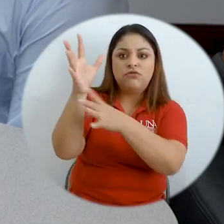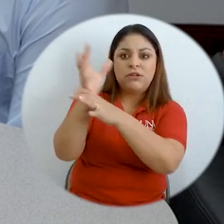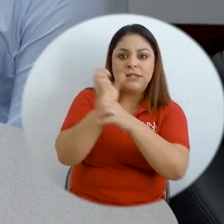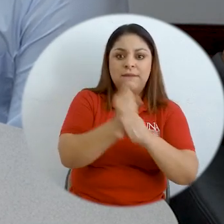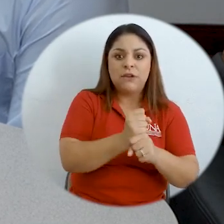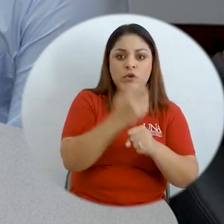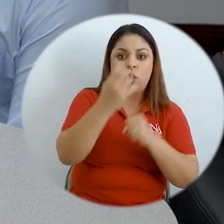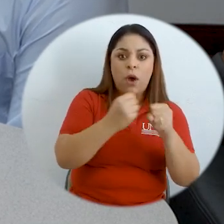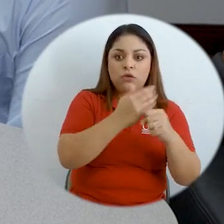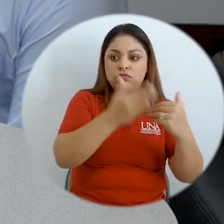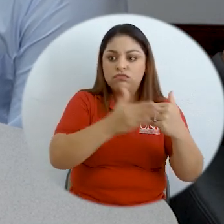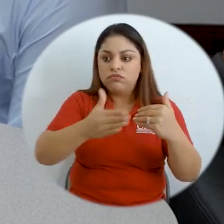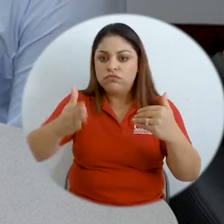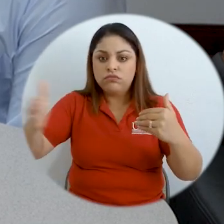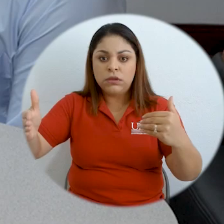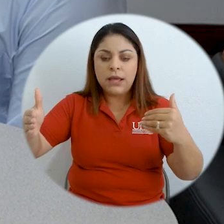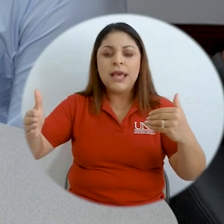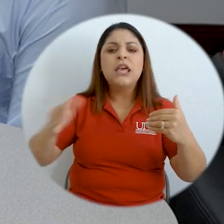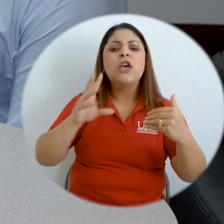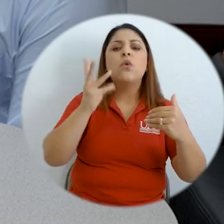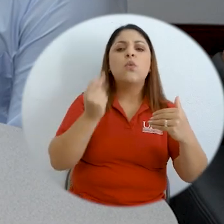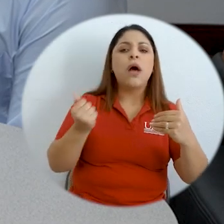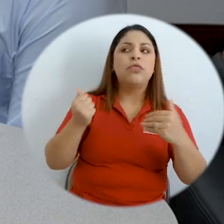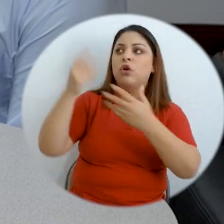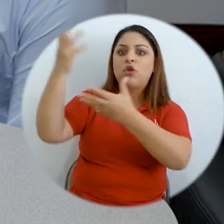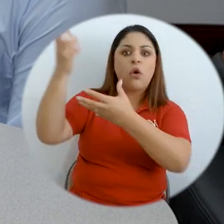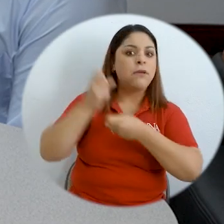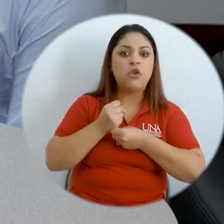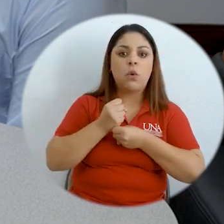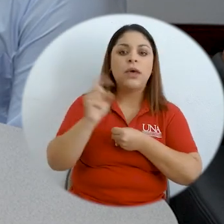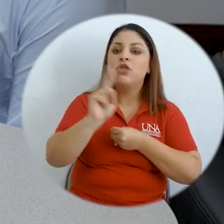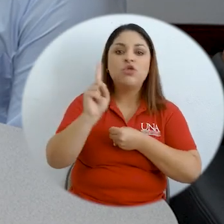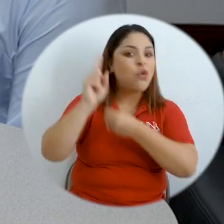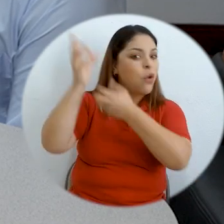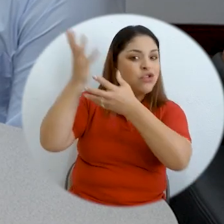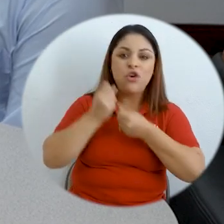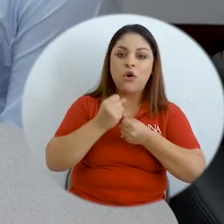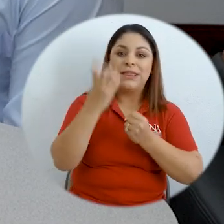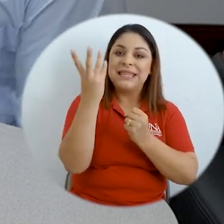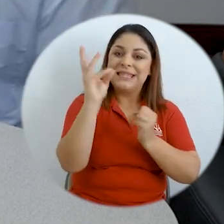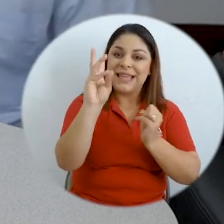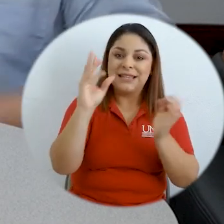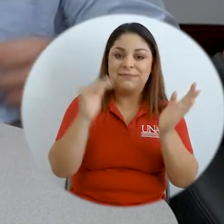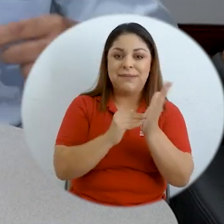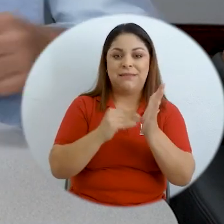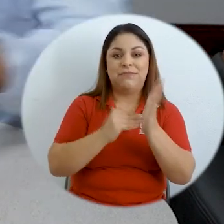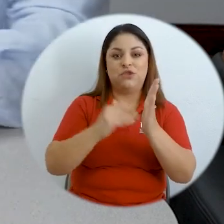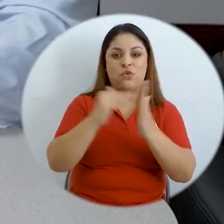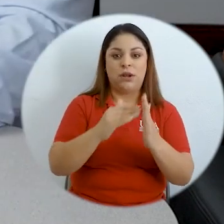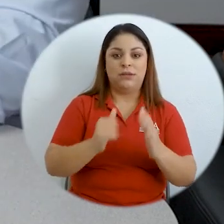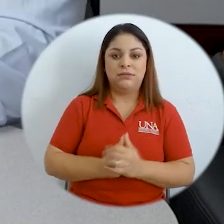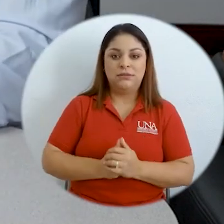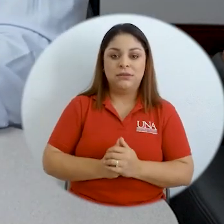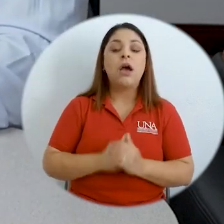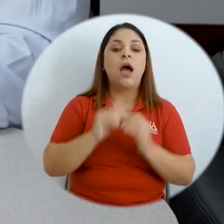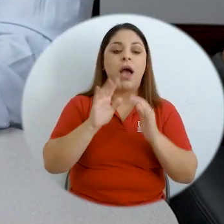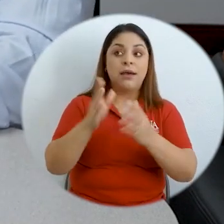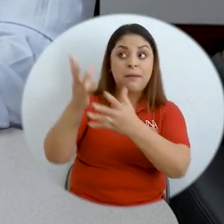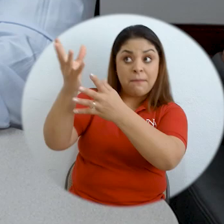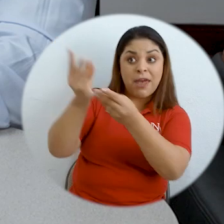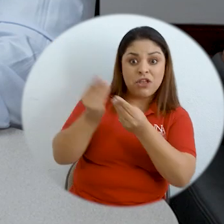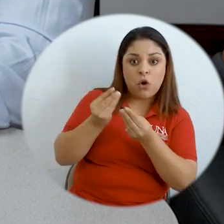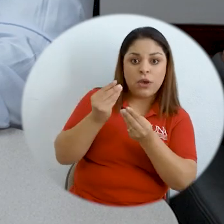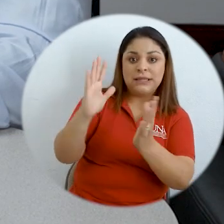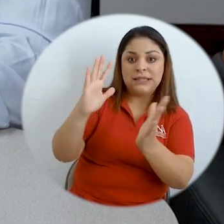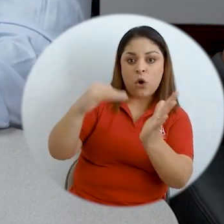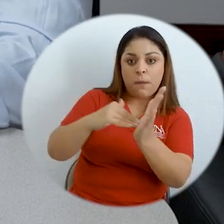recibido. ¿Y cuánto dejamos de recibir? 16,000 millones. Pero, ¿qué hemos invertido de esos 5,000